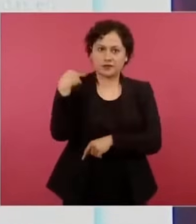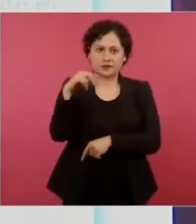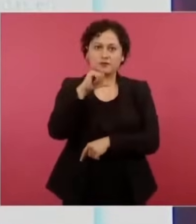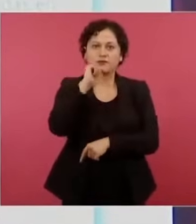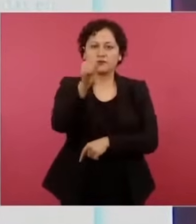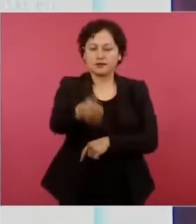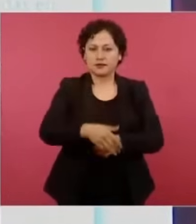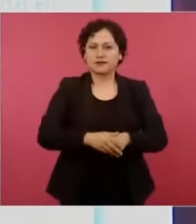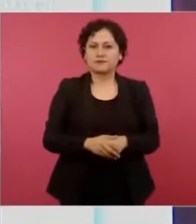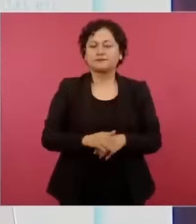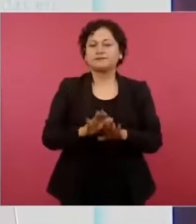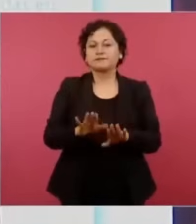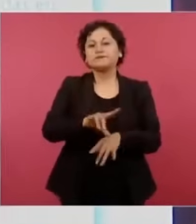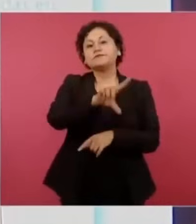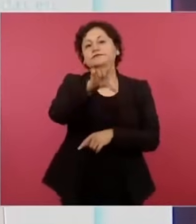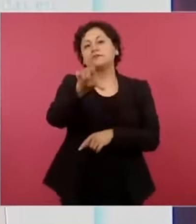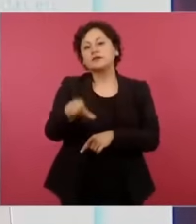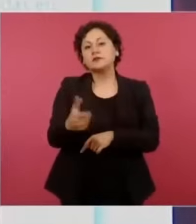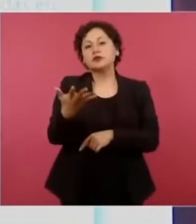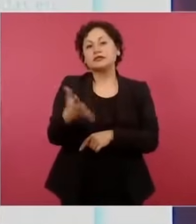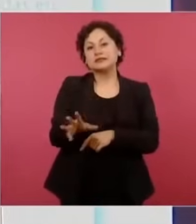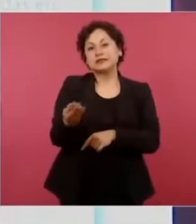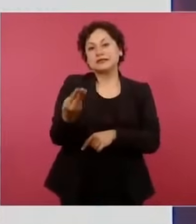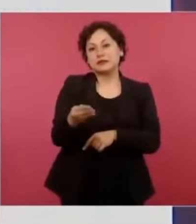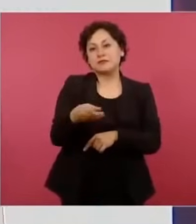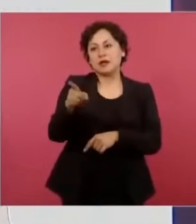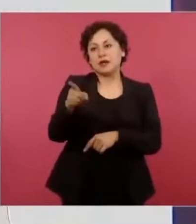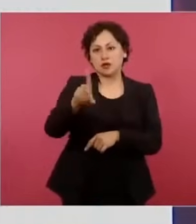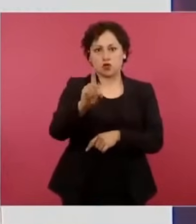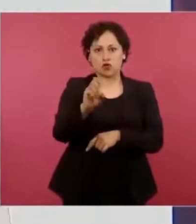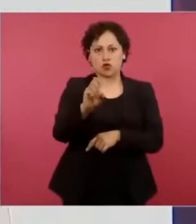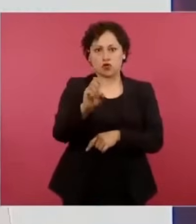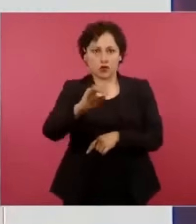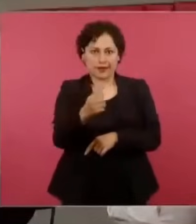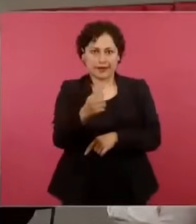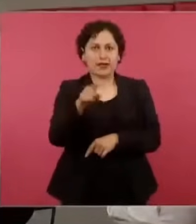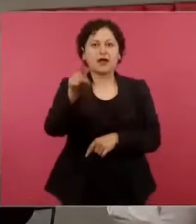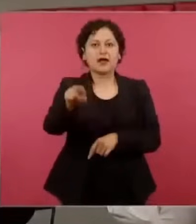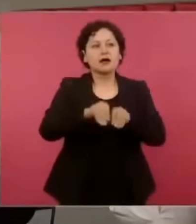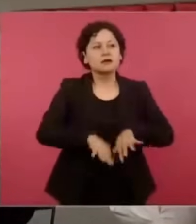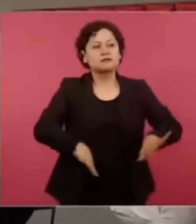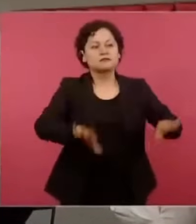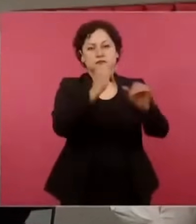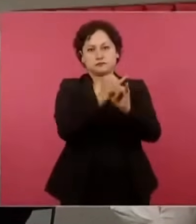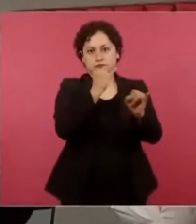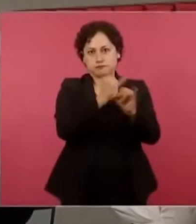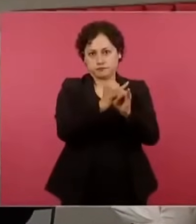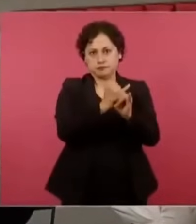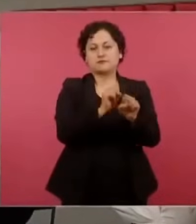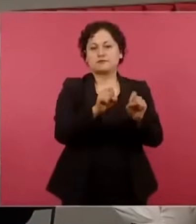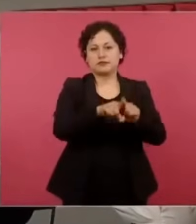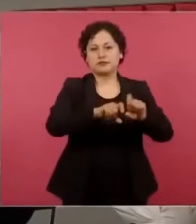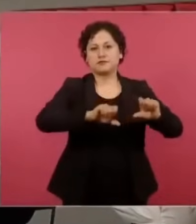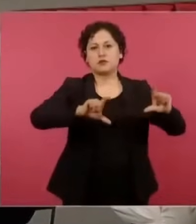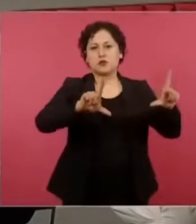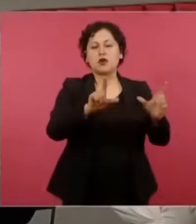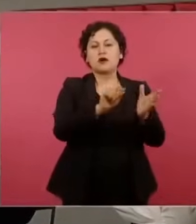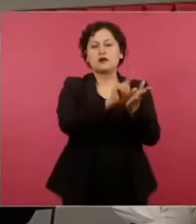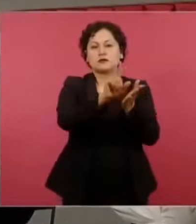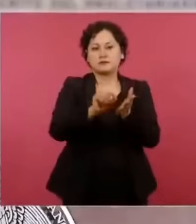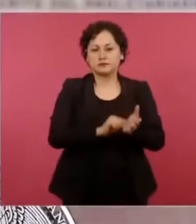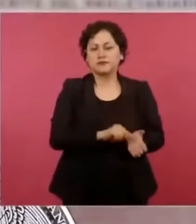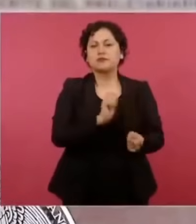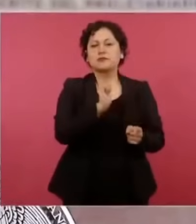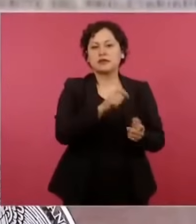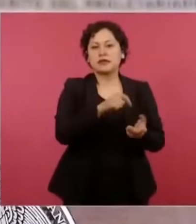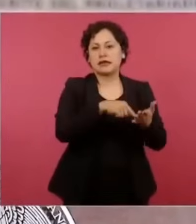10 de mayo, Joaquín López Dóriga publicó a través de su cuenta de X otra noticia de violencia falsa.